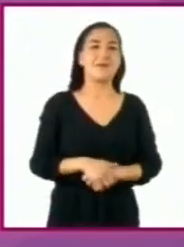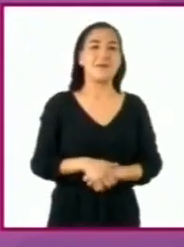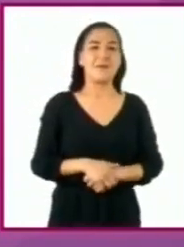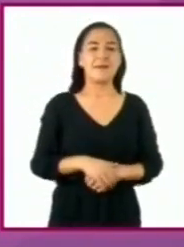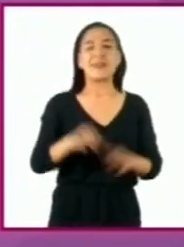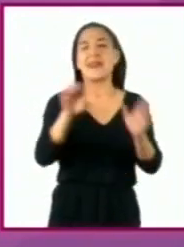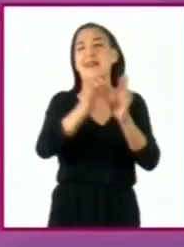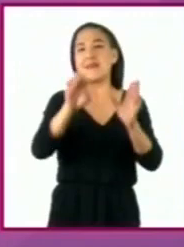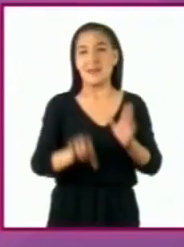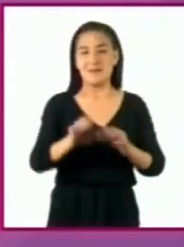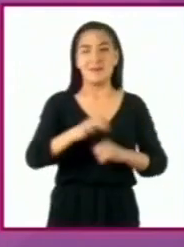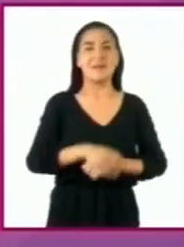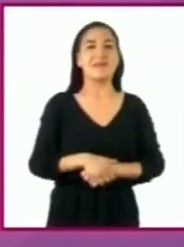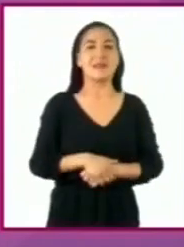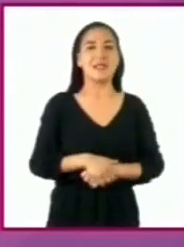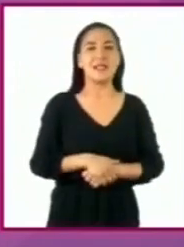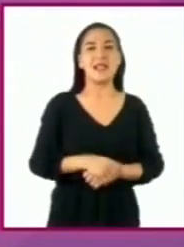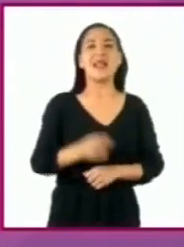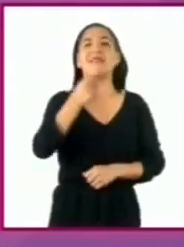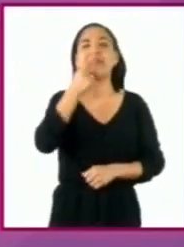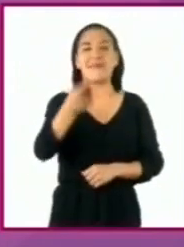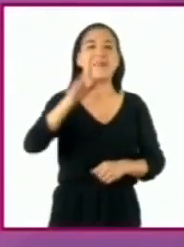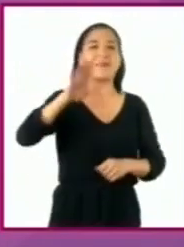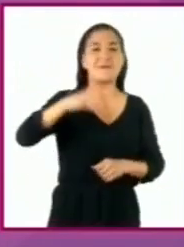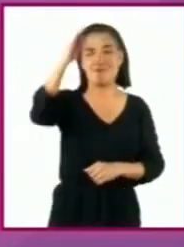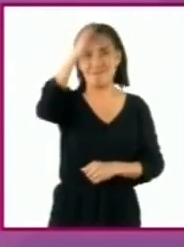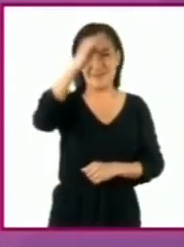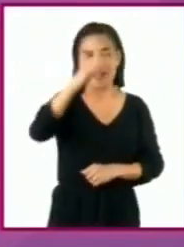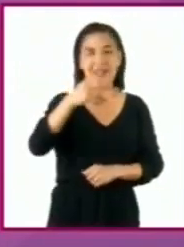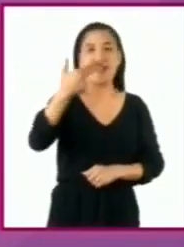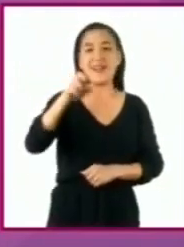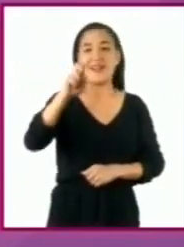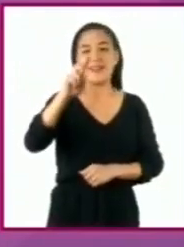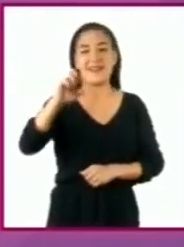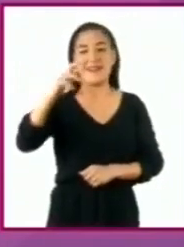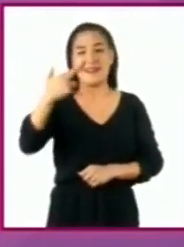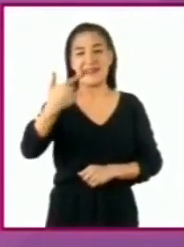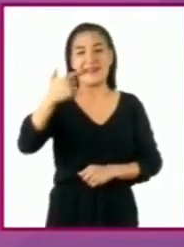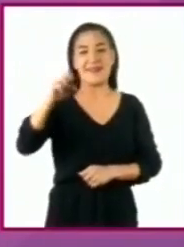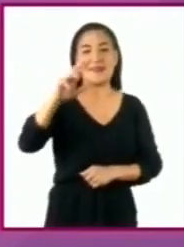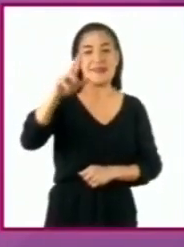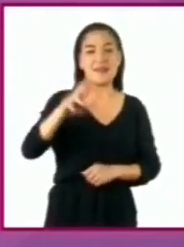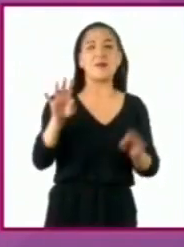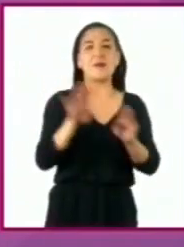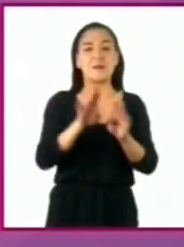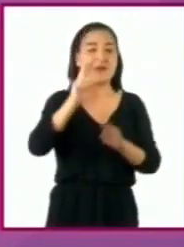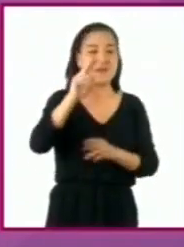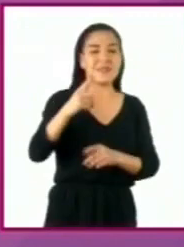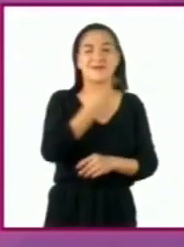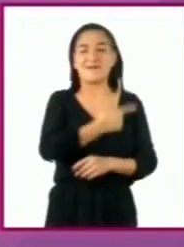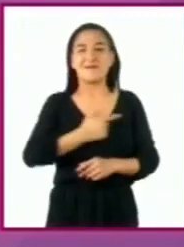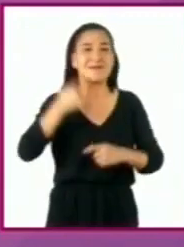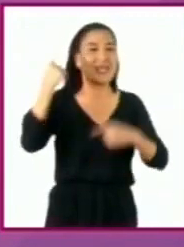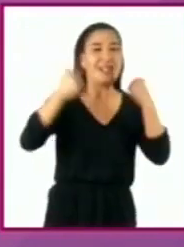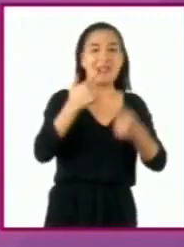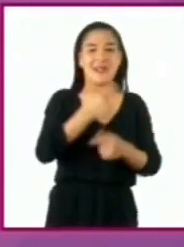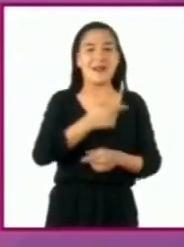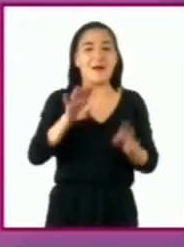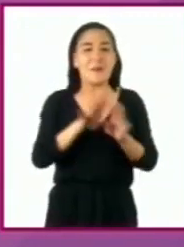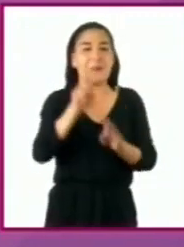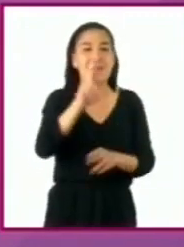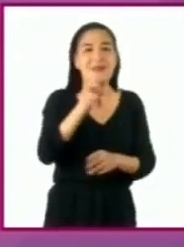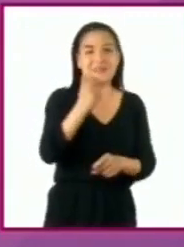Por ejemplo, como dijo el filósofo Heidegger, fan enloquecido de estos 2